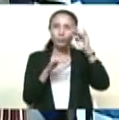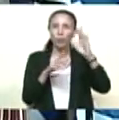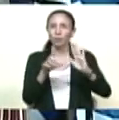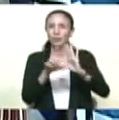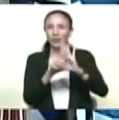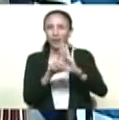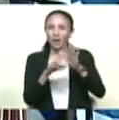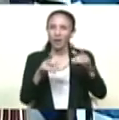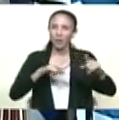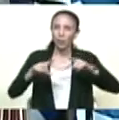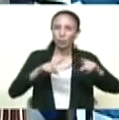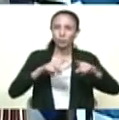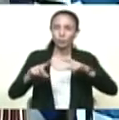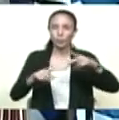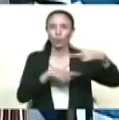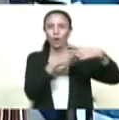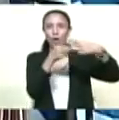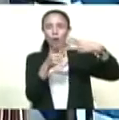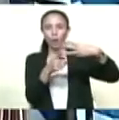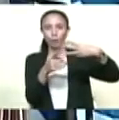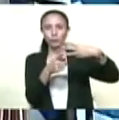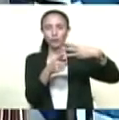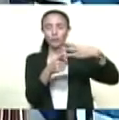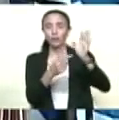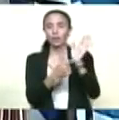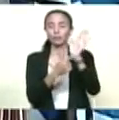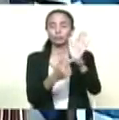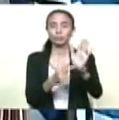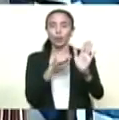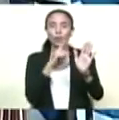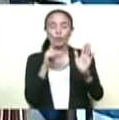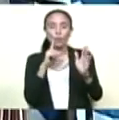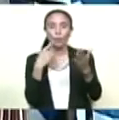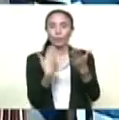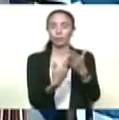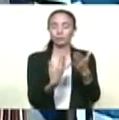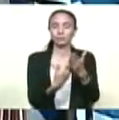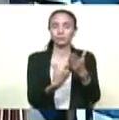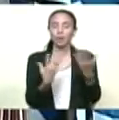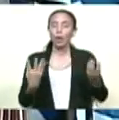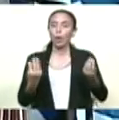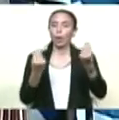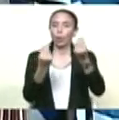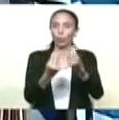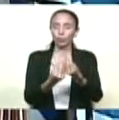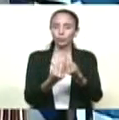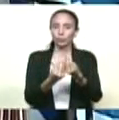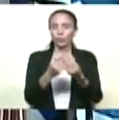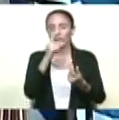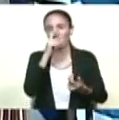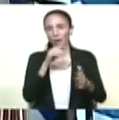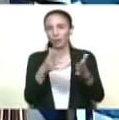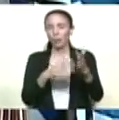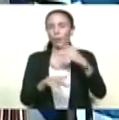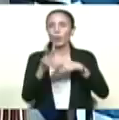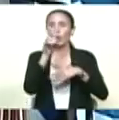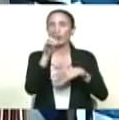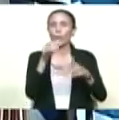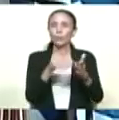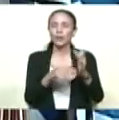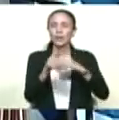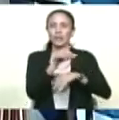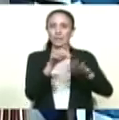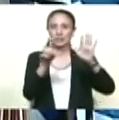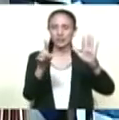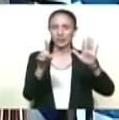verdad que aparecen junto con desde el año 2016 con la